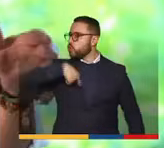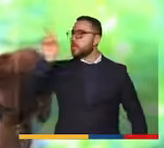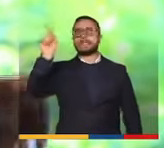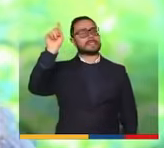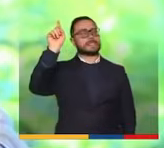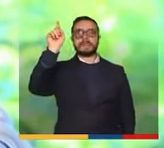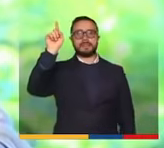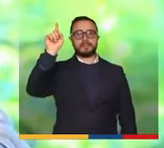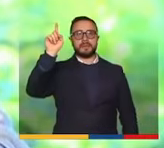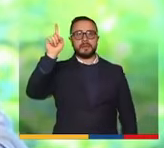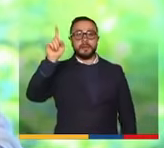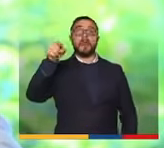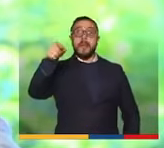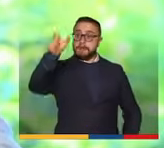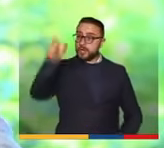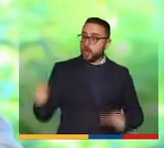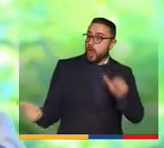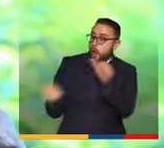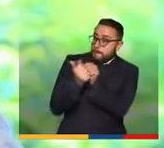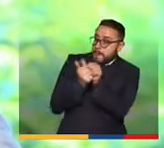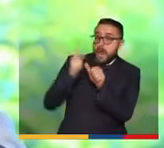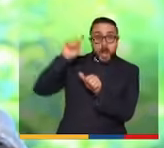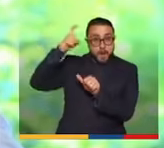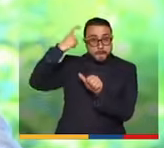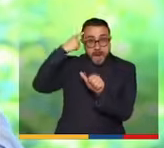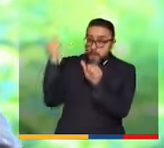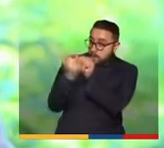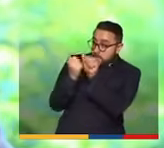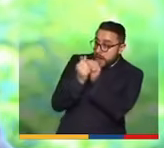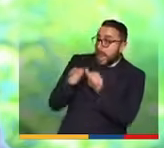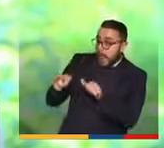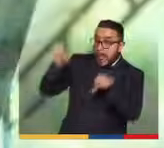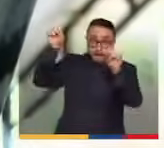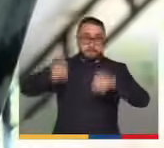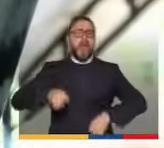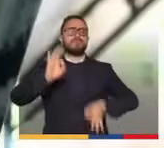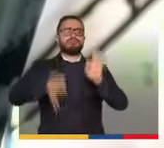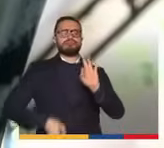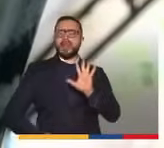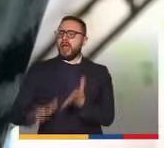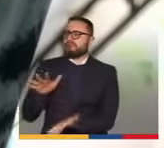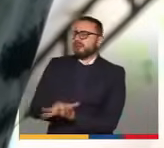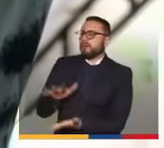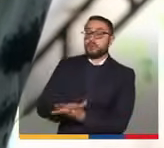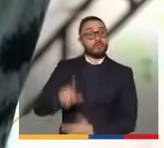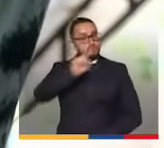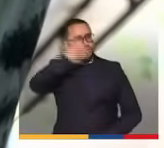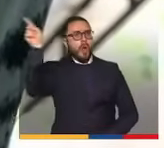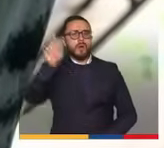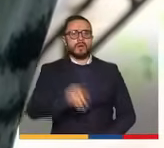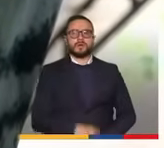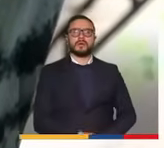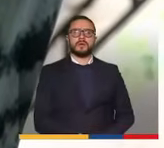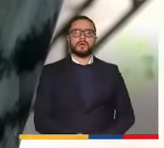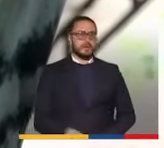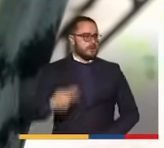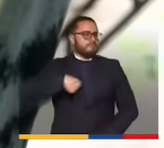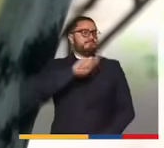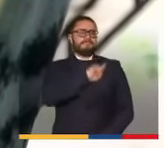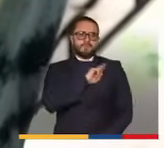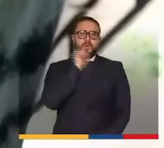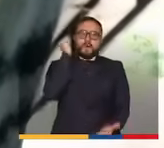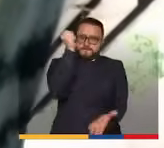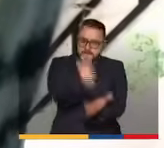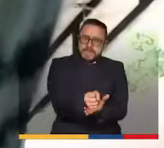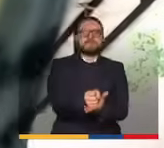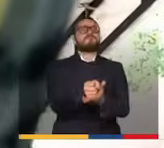que participe en este gobierno puede ser injusto. Nuestra obligación es la justicia, y a